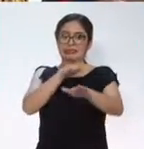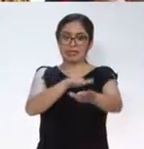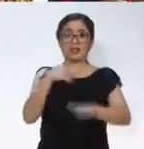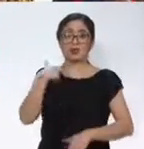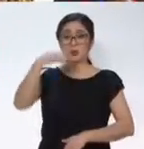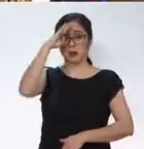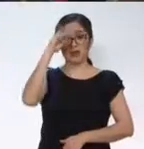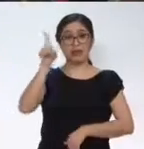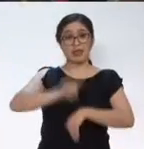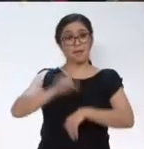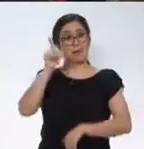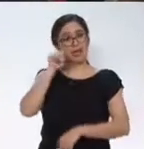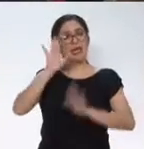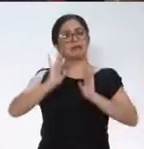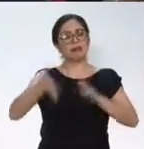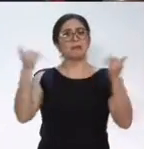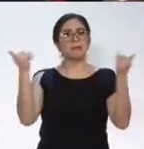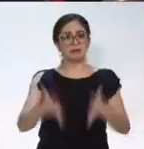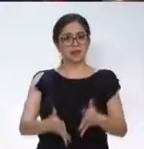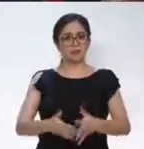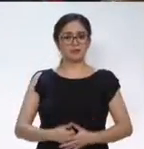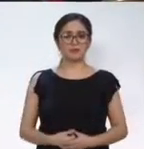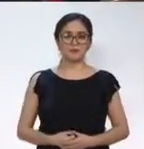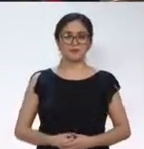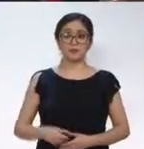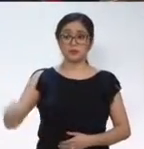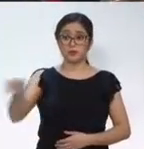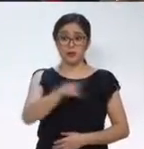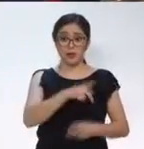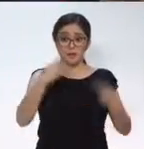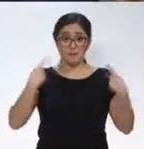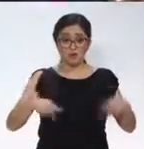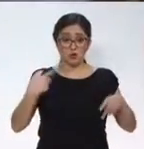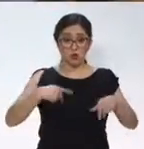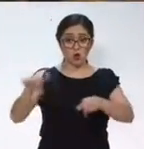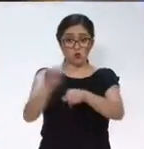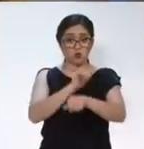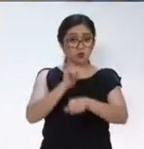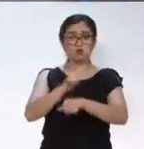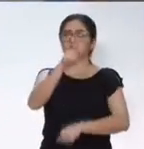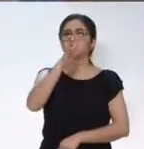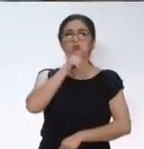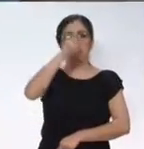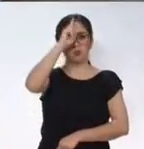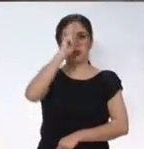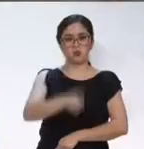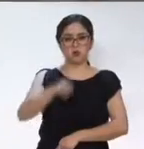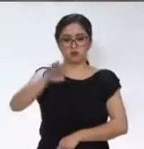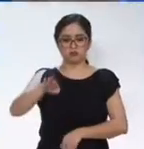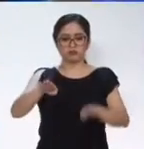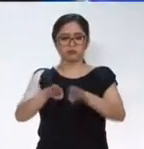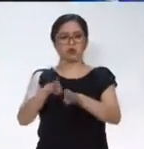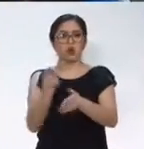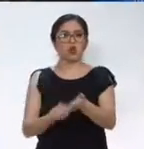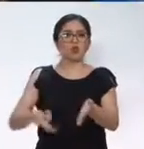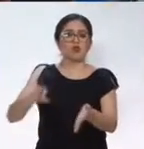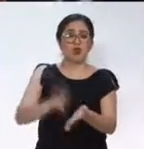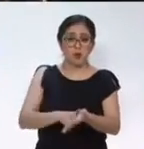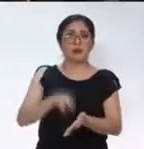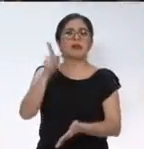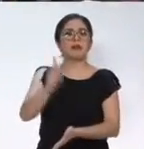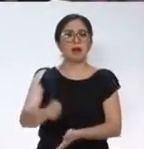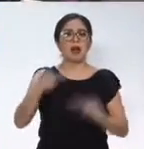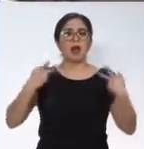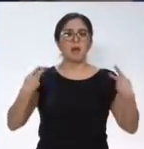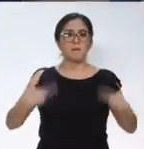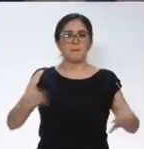día de mañana va a ser diferente. Quienes llegaron en coche no pudieron estacionarse en doble fila, debido a la vigilancia de los elementos de